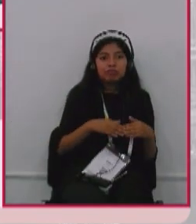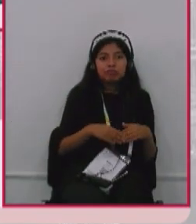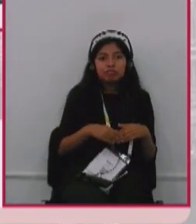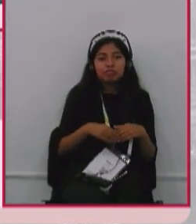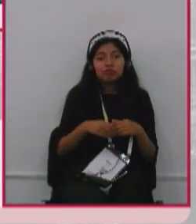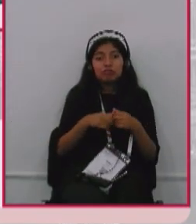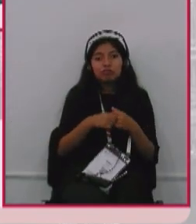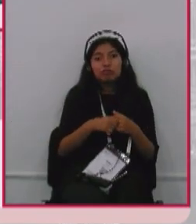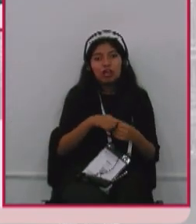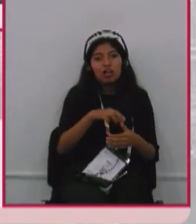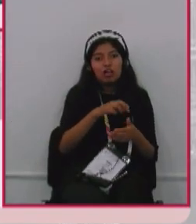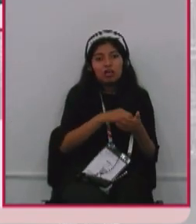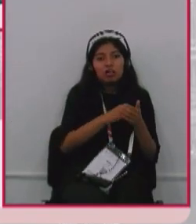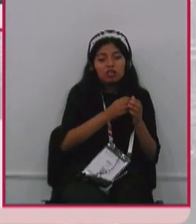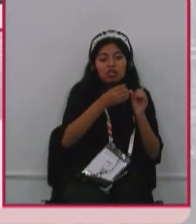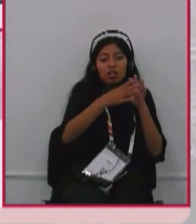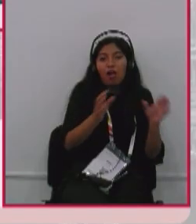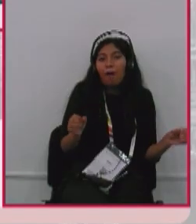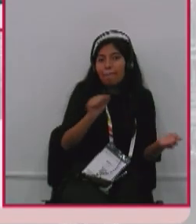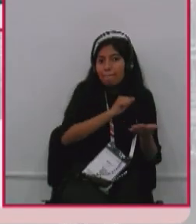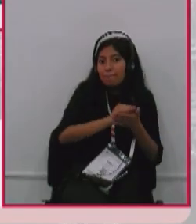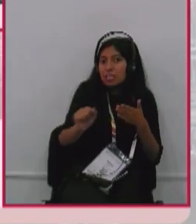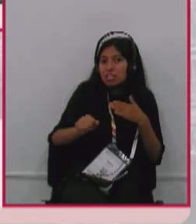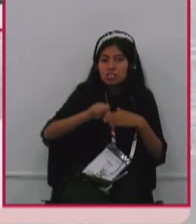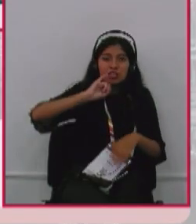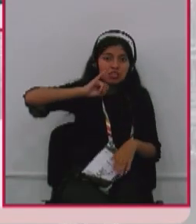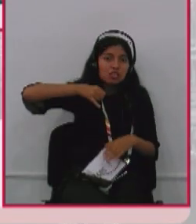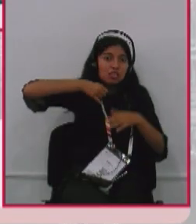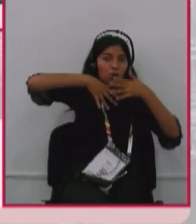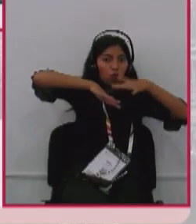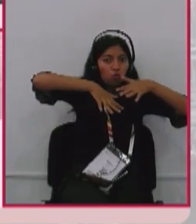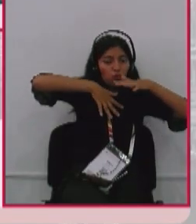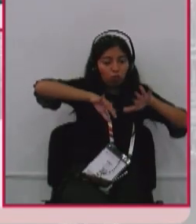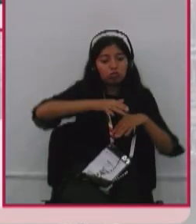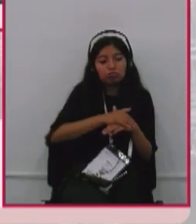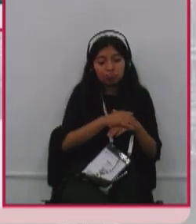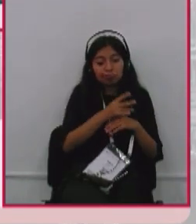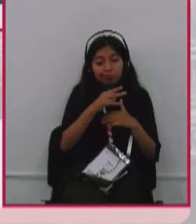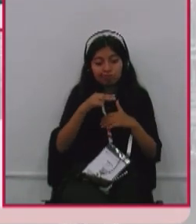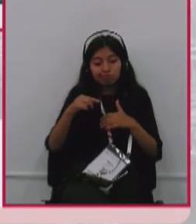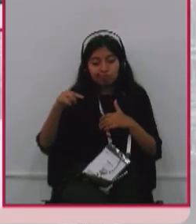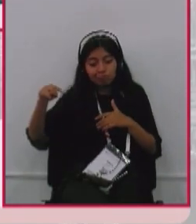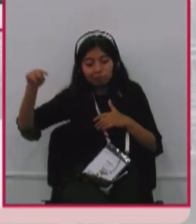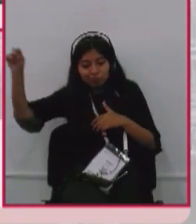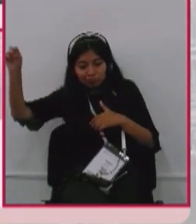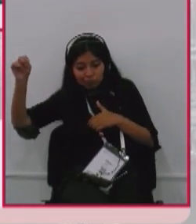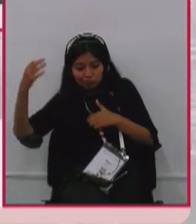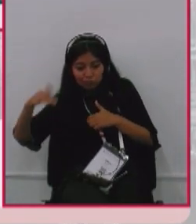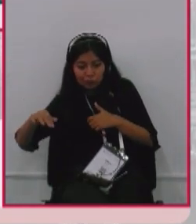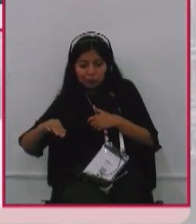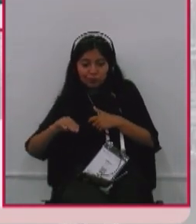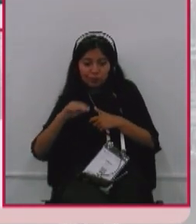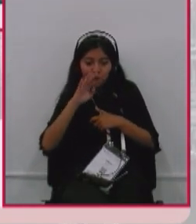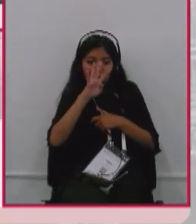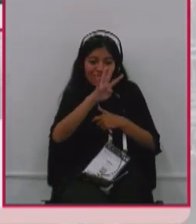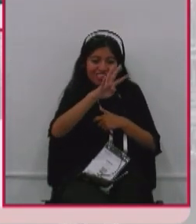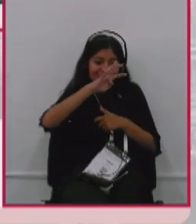producción hasta el mes de julio, ¿no? Vemos que ya estaba bordeando los 400.000 onzas, ¿no?